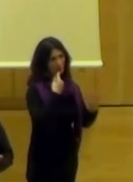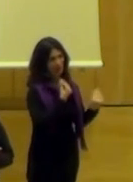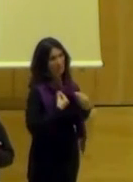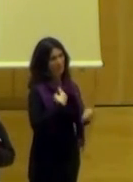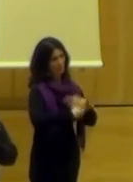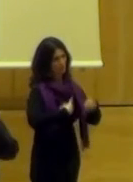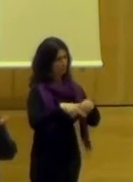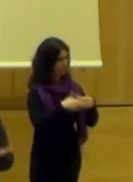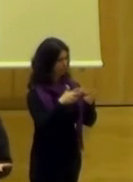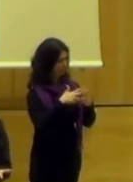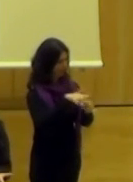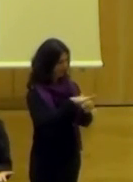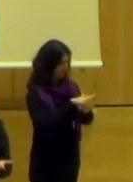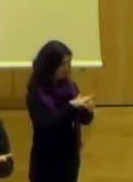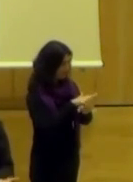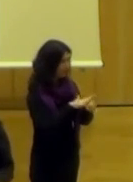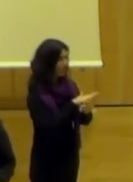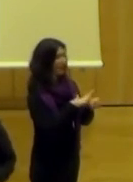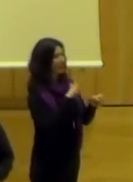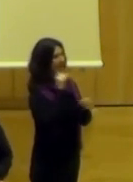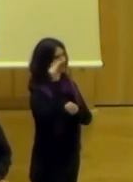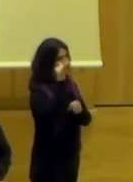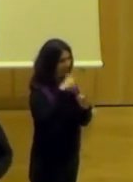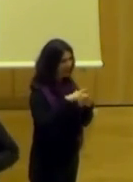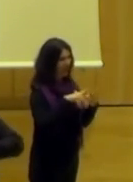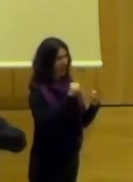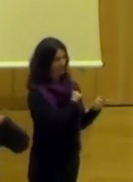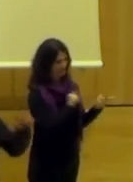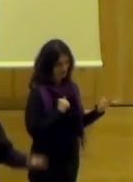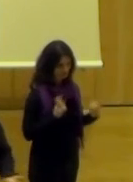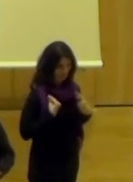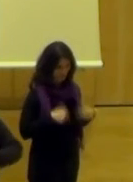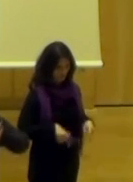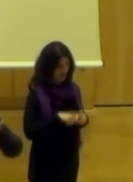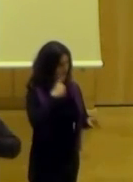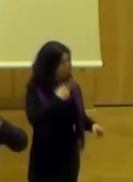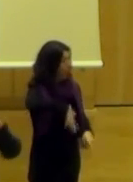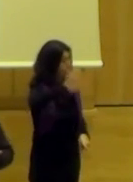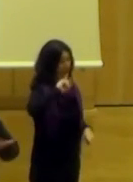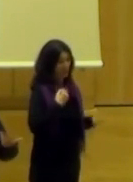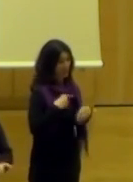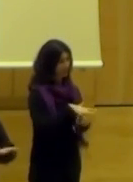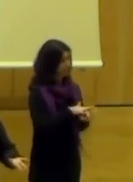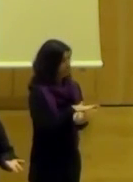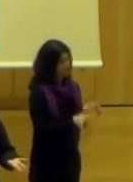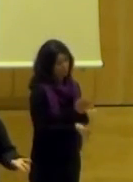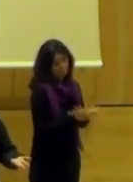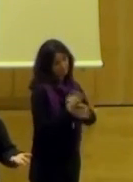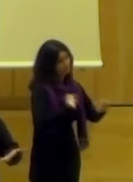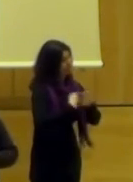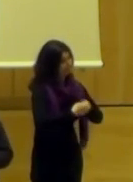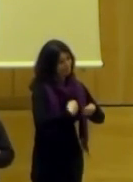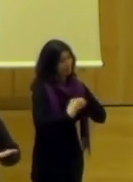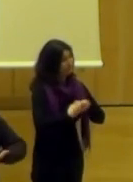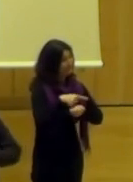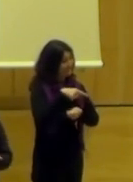hace la vida social en los barrios. Hay extranjeros, hay autóctonos, hay gente de toda la vida del barrio que están en